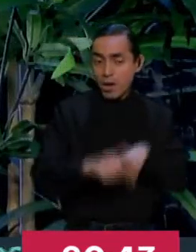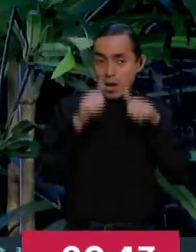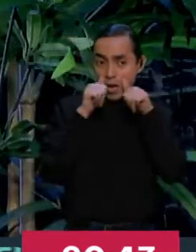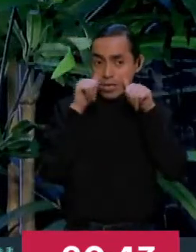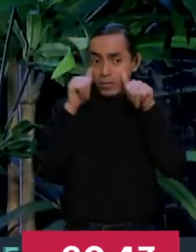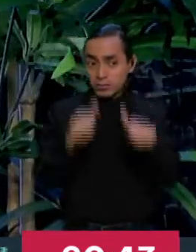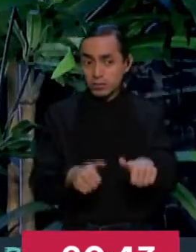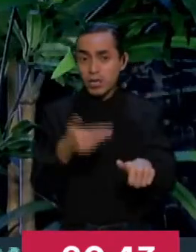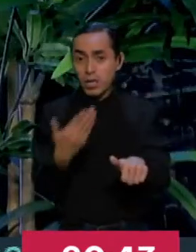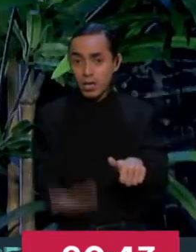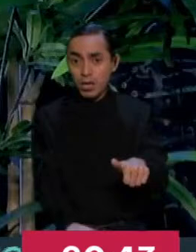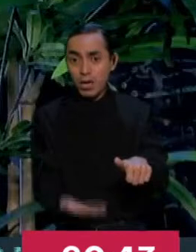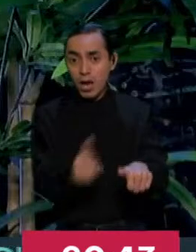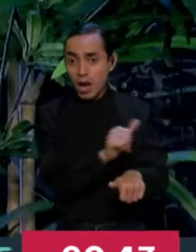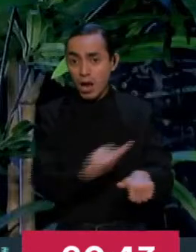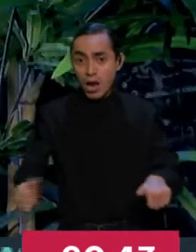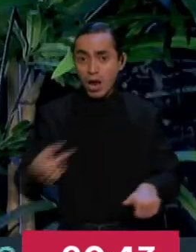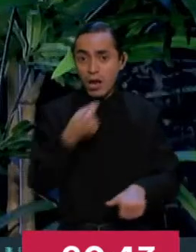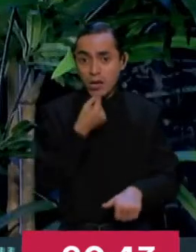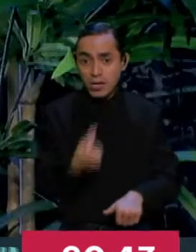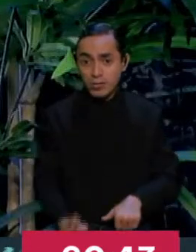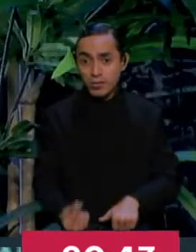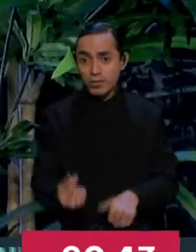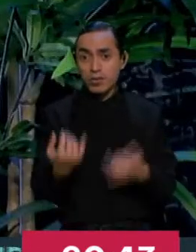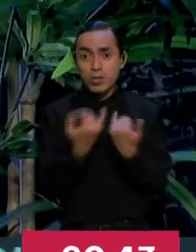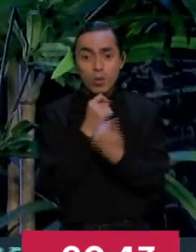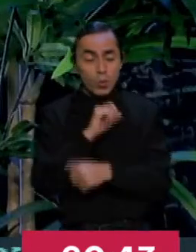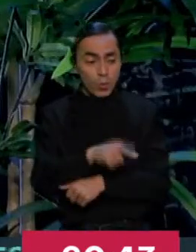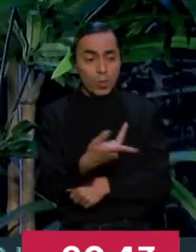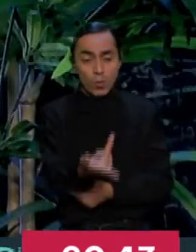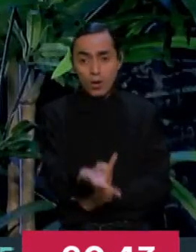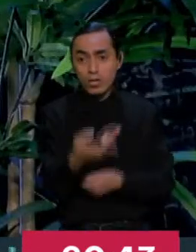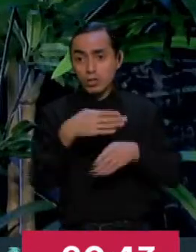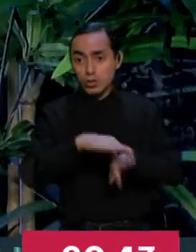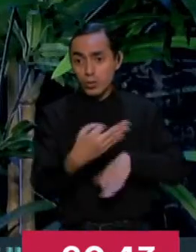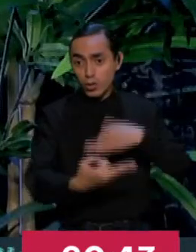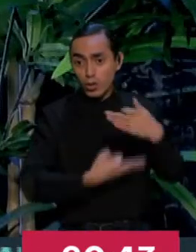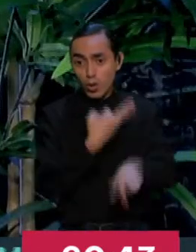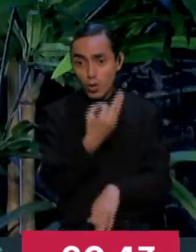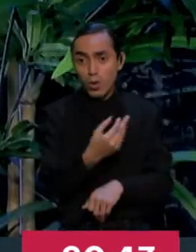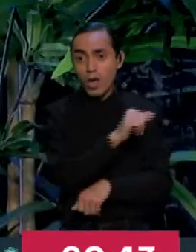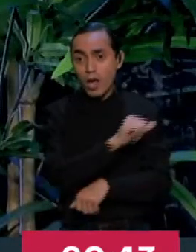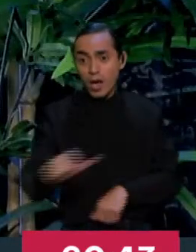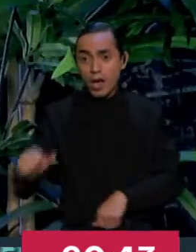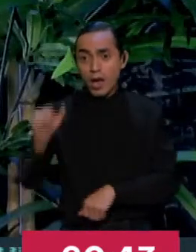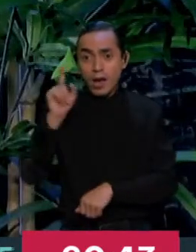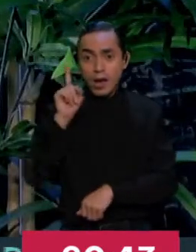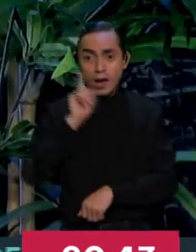atención prioritariamente a las infancias, pero sobre todo en este caso en específico a las niñas?